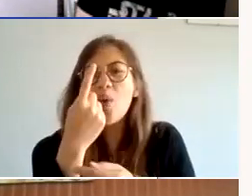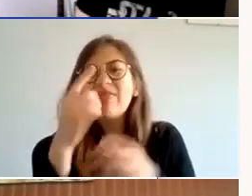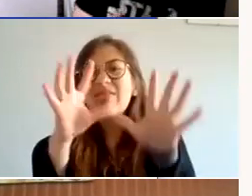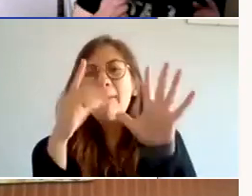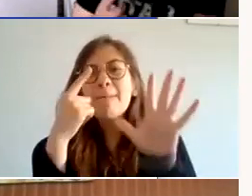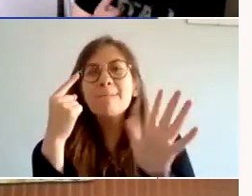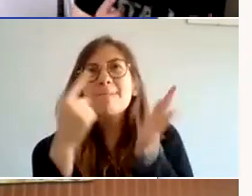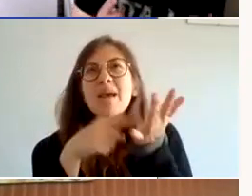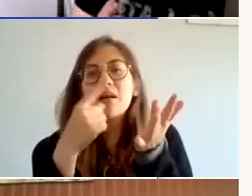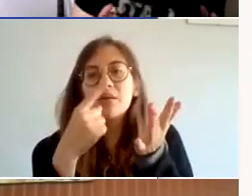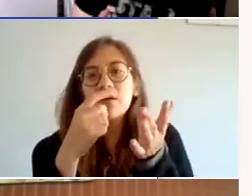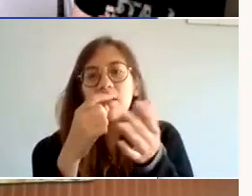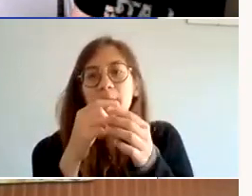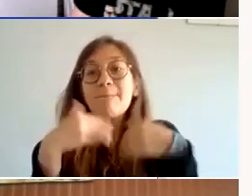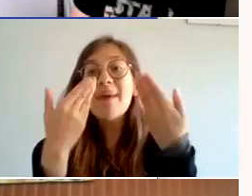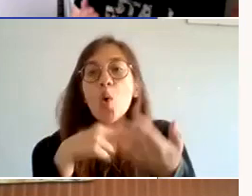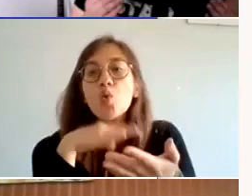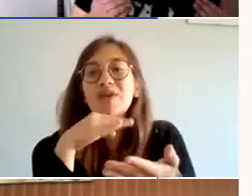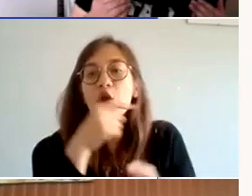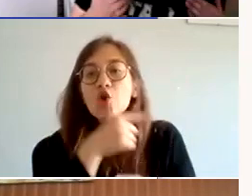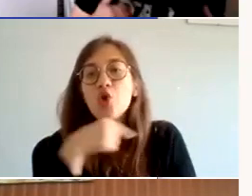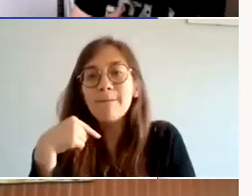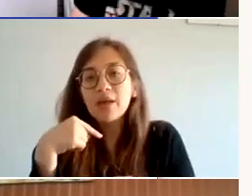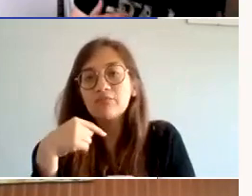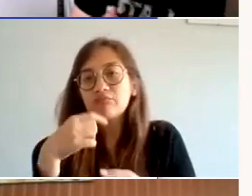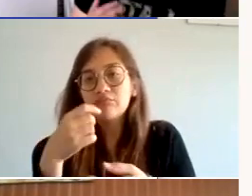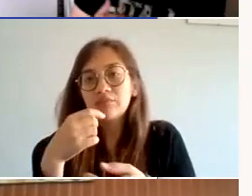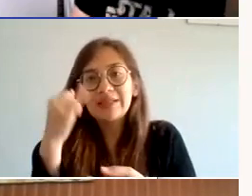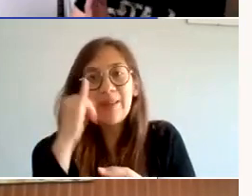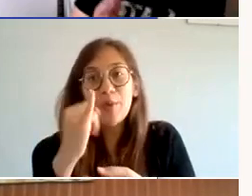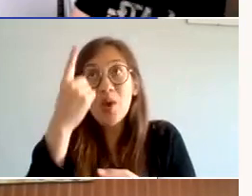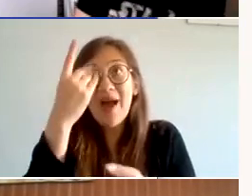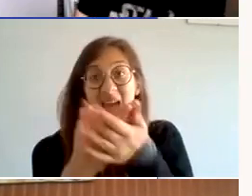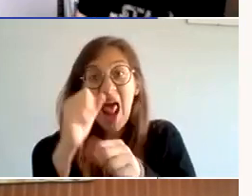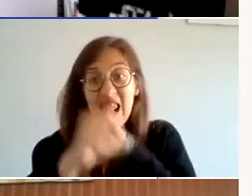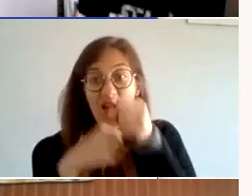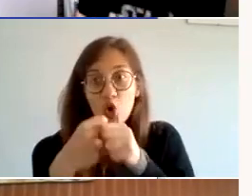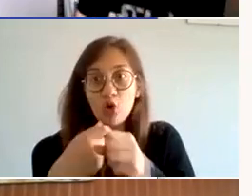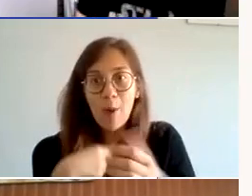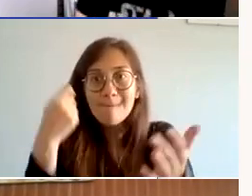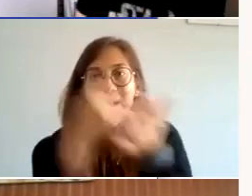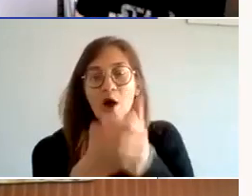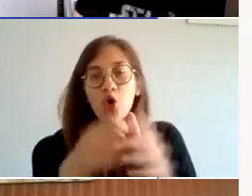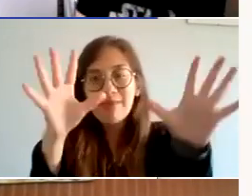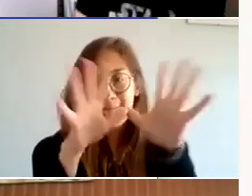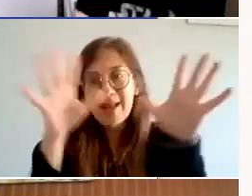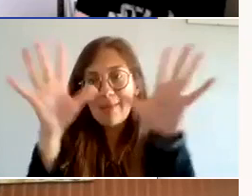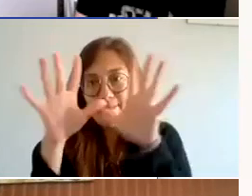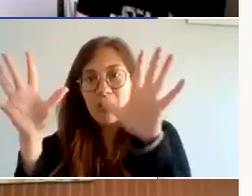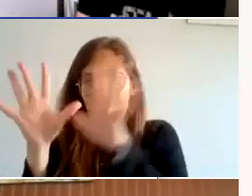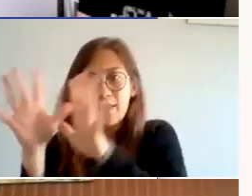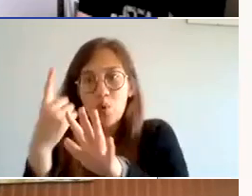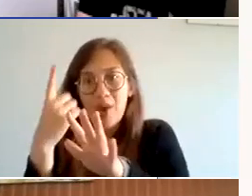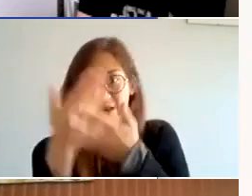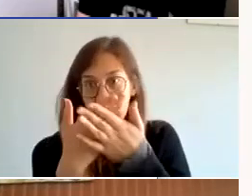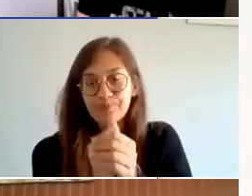Pero es solamente el nombre. Ahora yo tengo que ver en dónde yo pongo mi página web. Y ahí hay un montón, estos se llaman, un montón de alternativas, estos